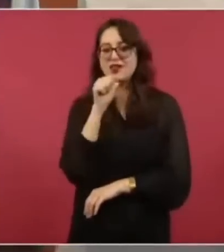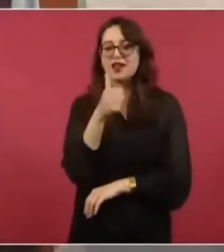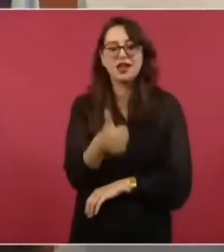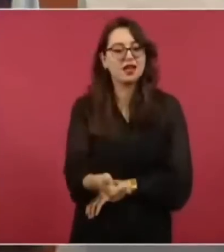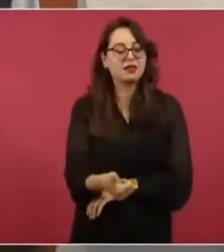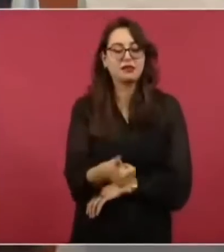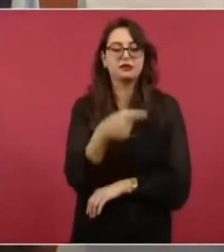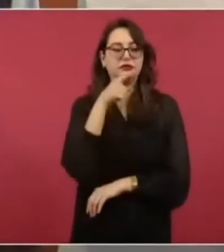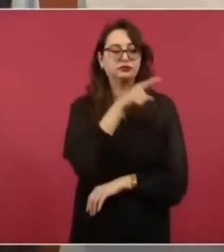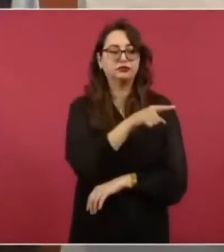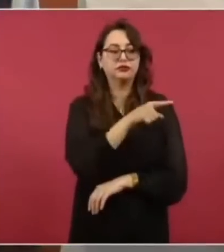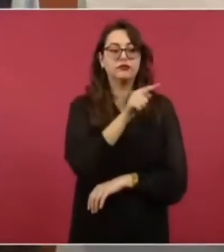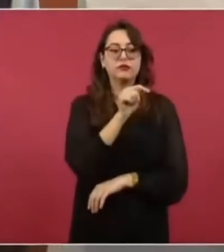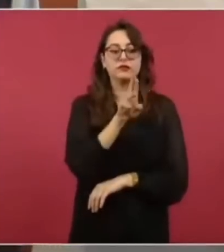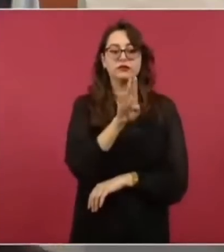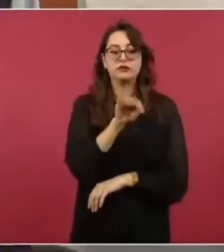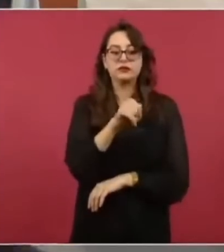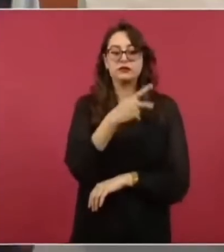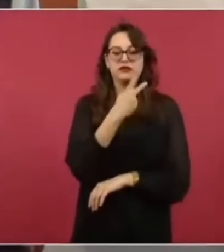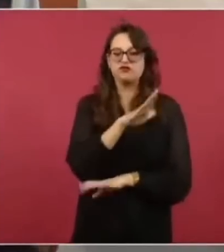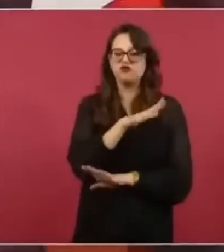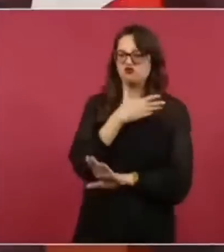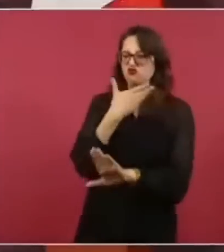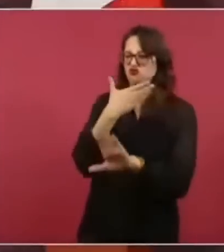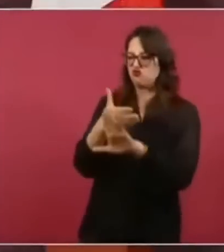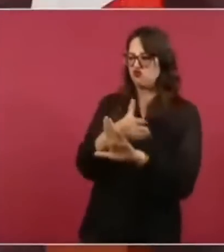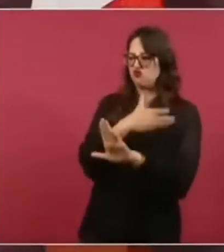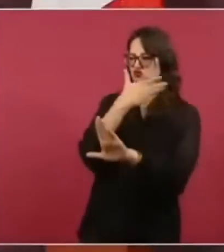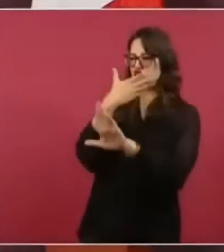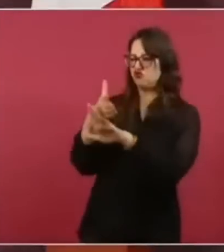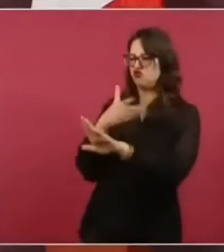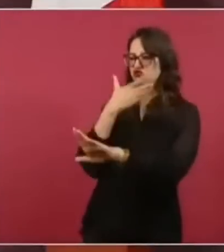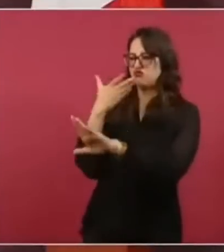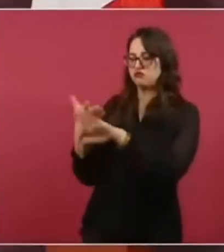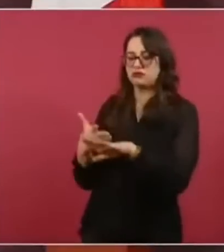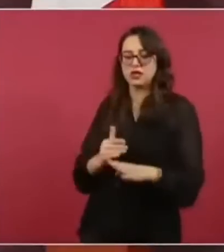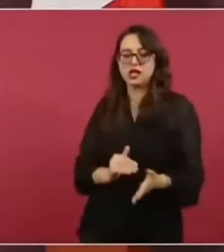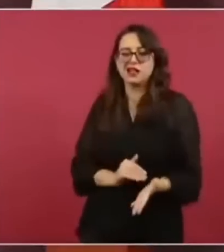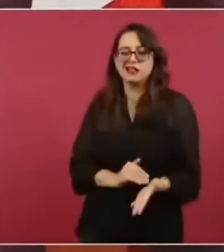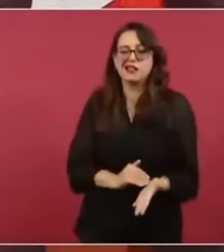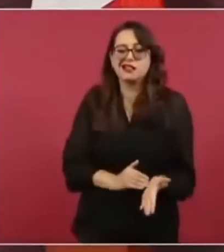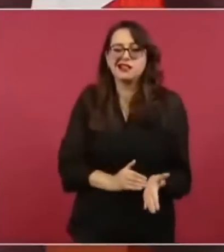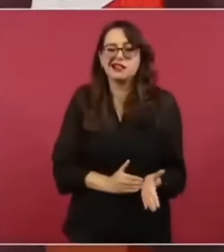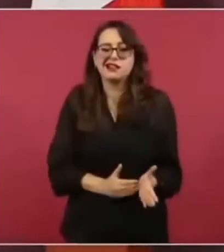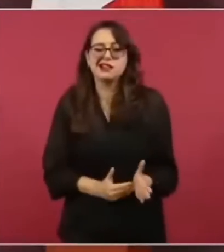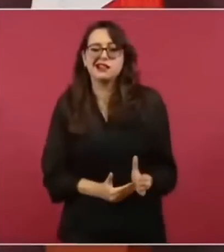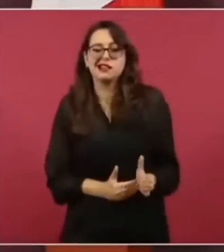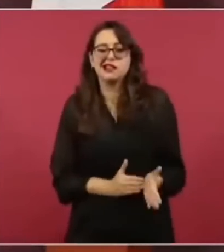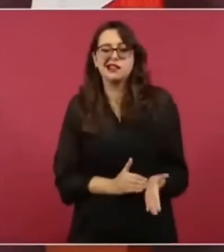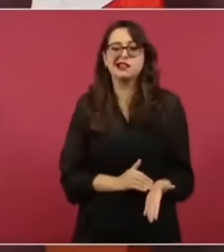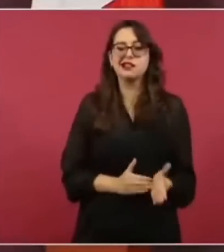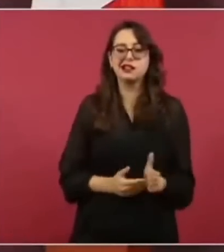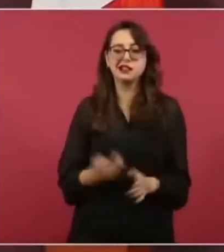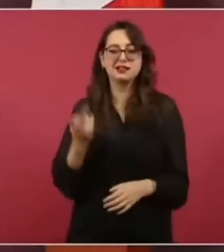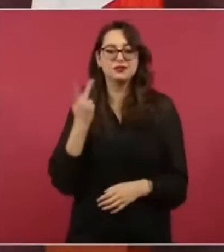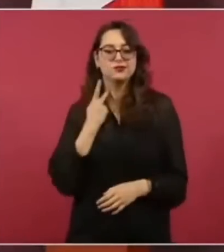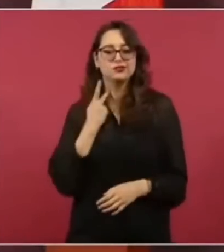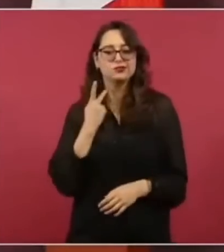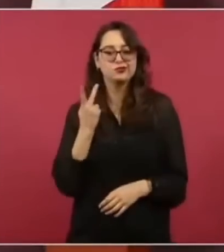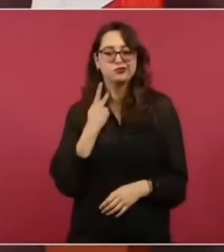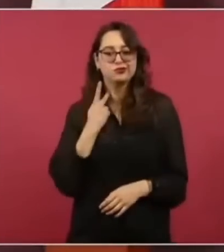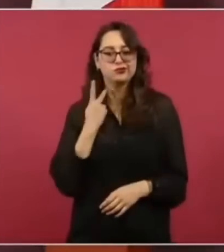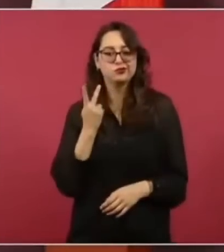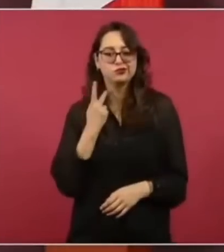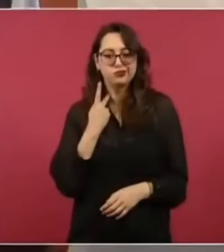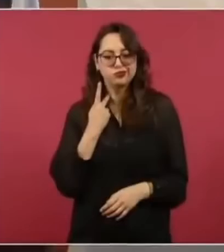obedece a una calculada y fría estrategia política. El contenido,